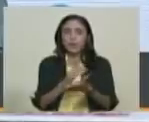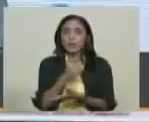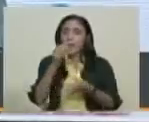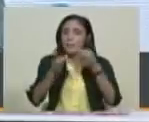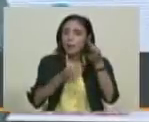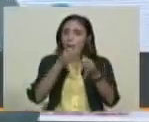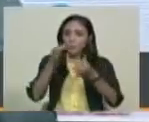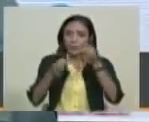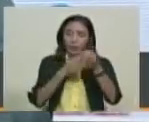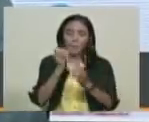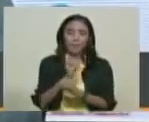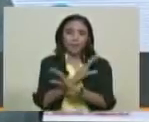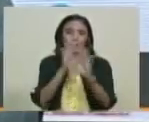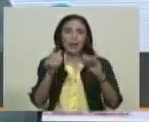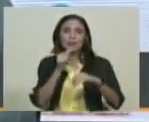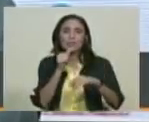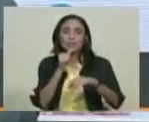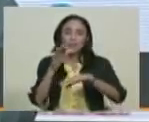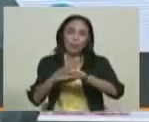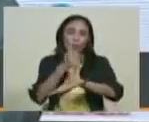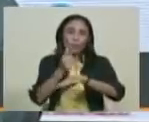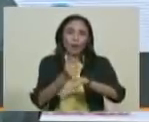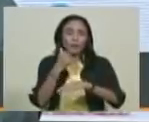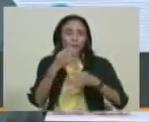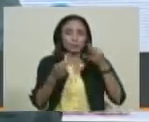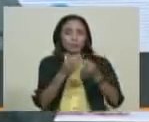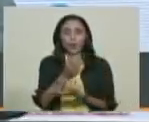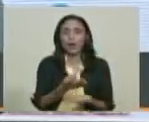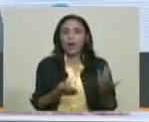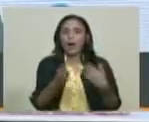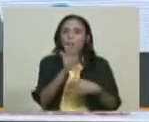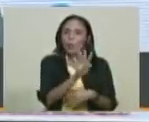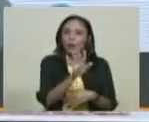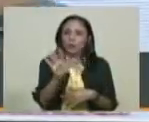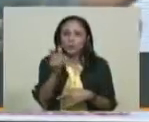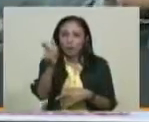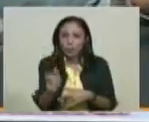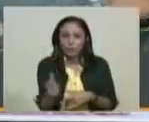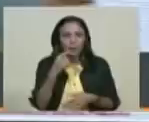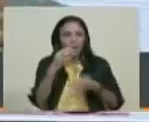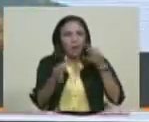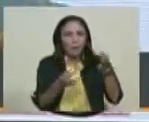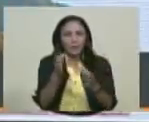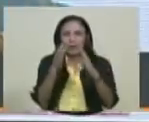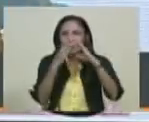Todos declararon, los primeros 4 o 5 declararon todo